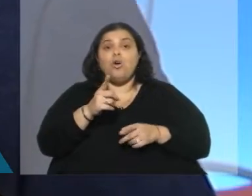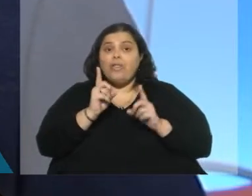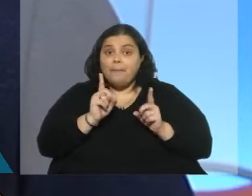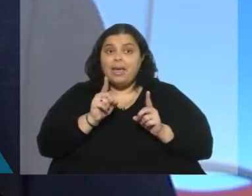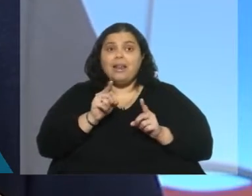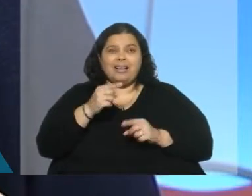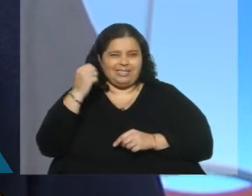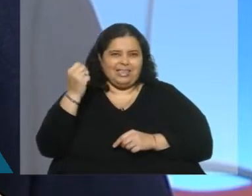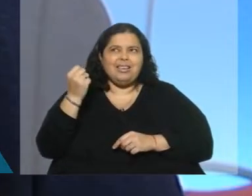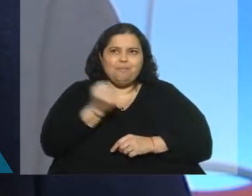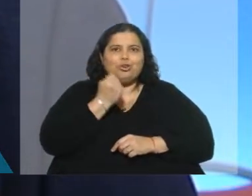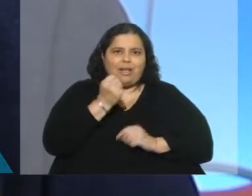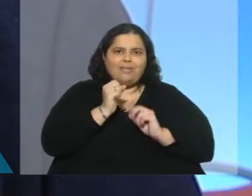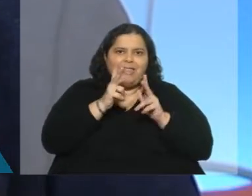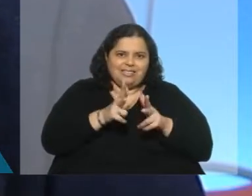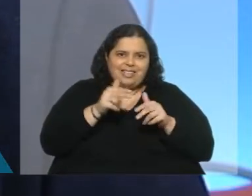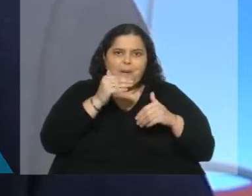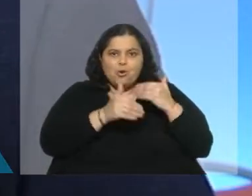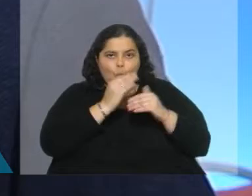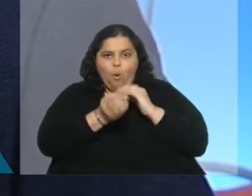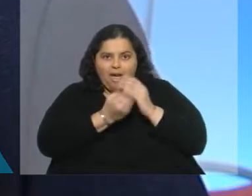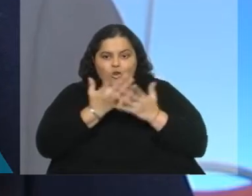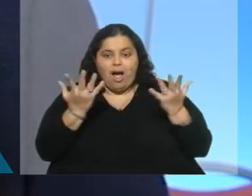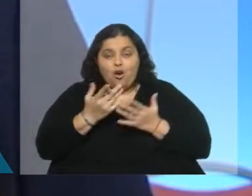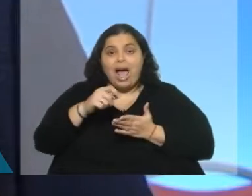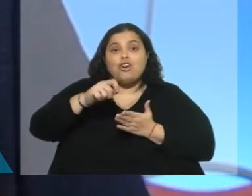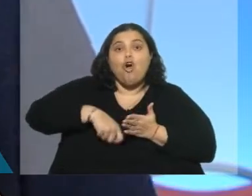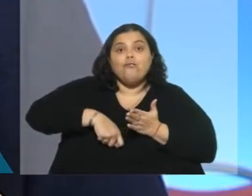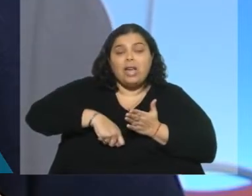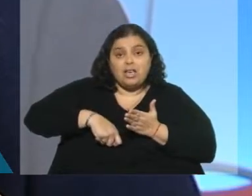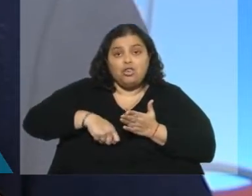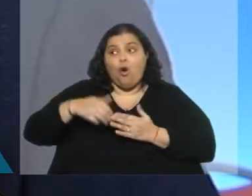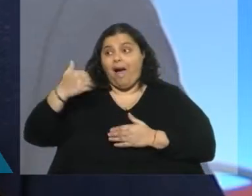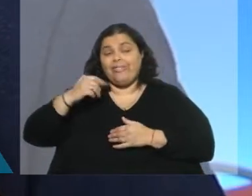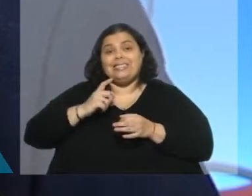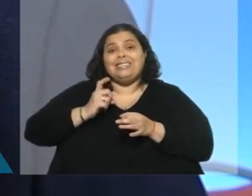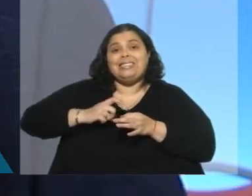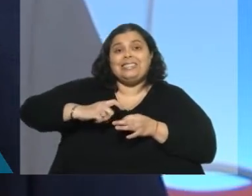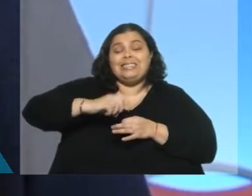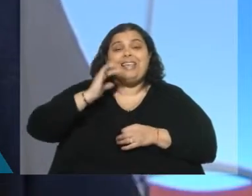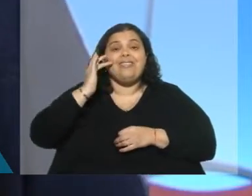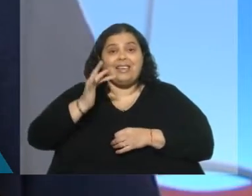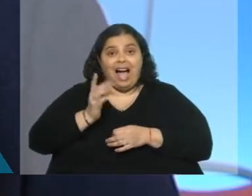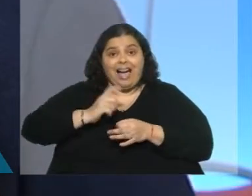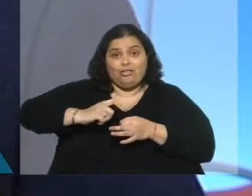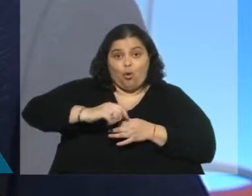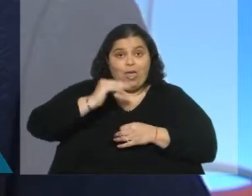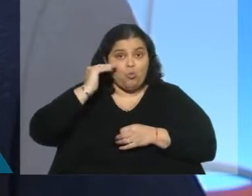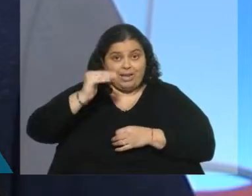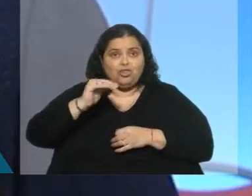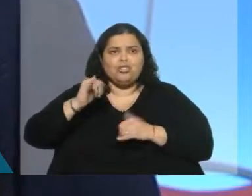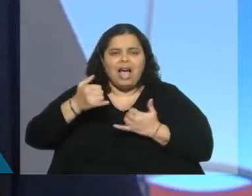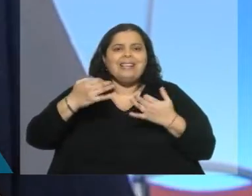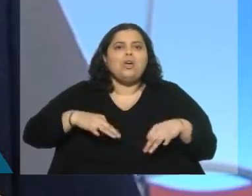punto de vista en este nuevo proceso es bueno el convenio firmado con los sindicatos de la educación que le asegura la recuperación salarial